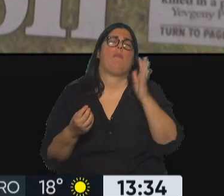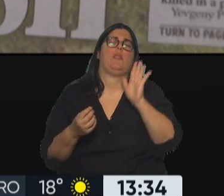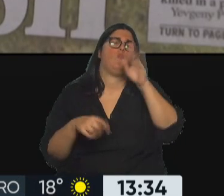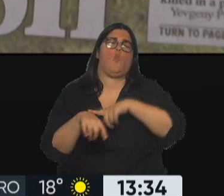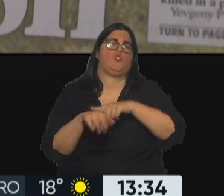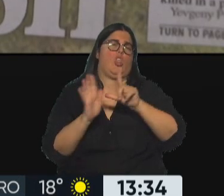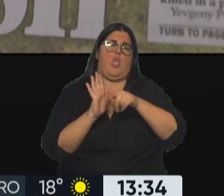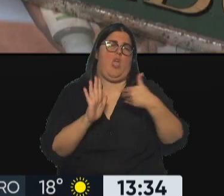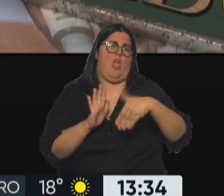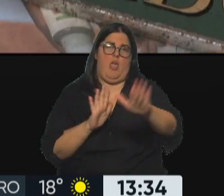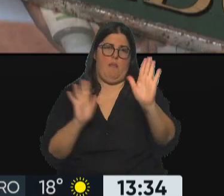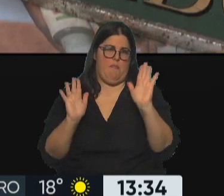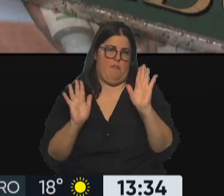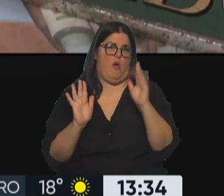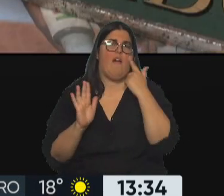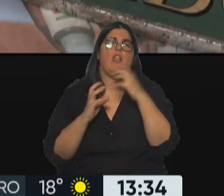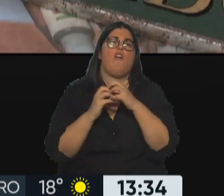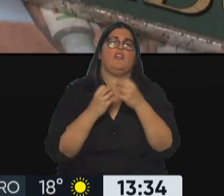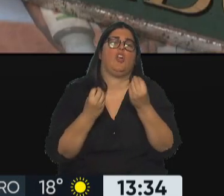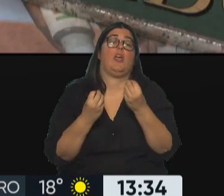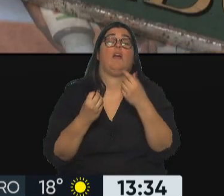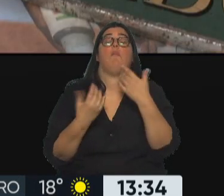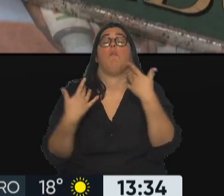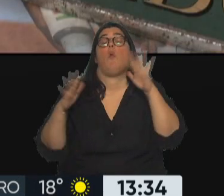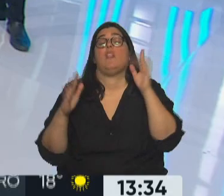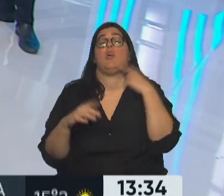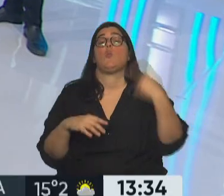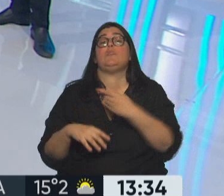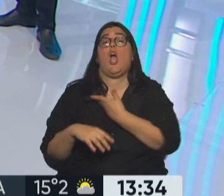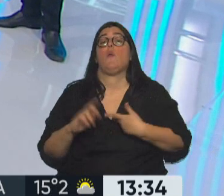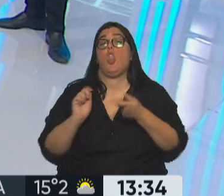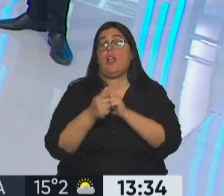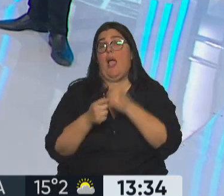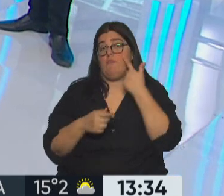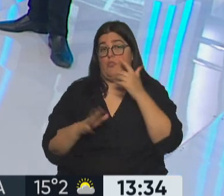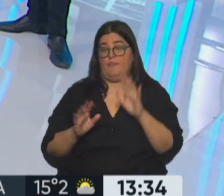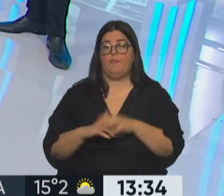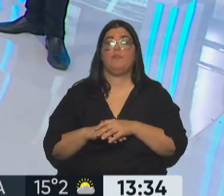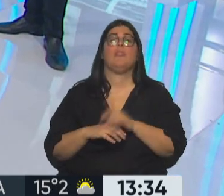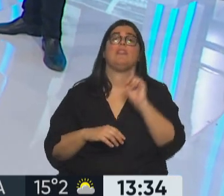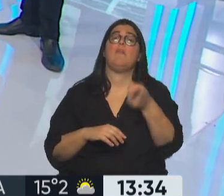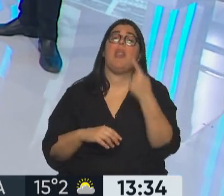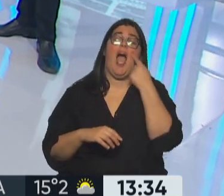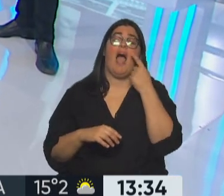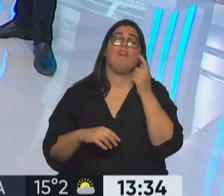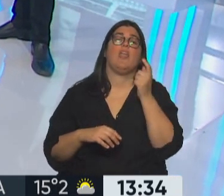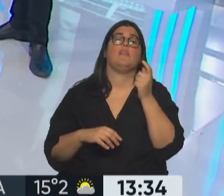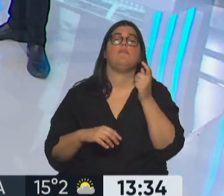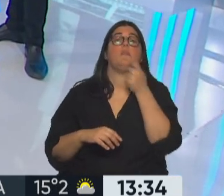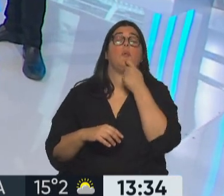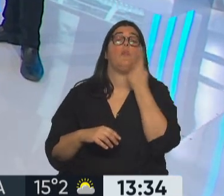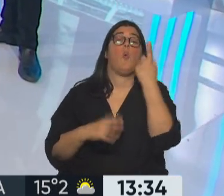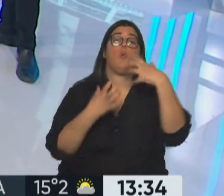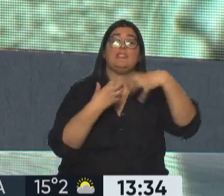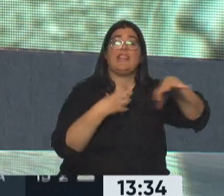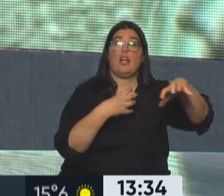tal vez haya un potencial, un futuro cambio de gobierno. Bueno, a ver en quién Rusia. lo puede capitalizar también. Quizás que el sector que lo